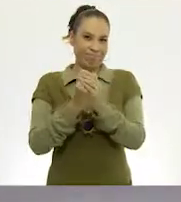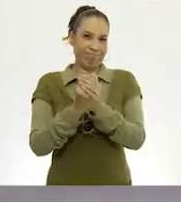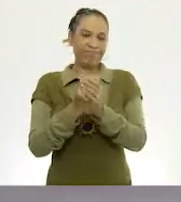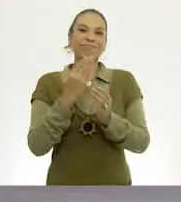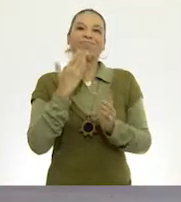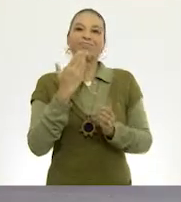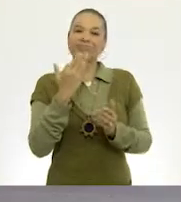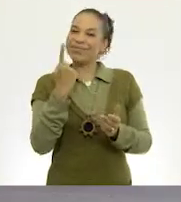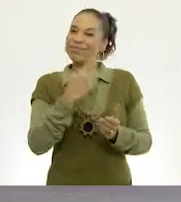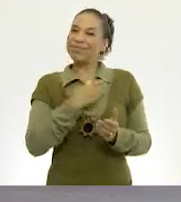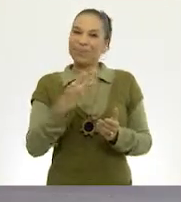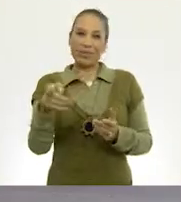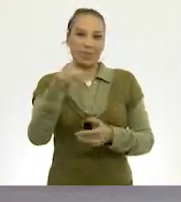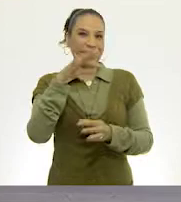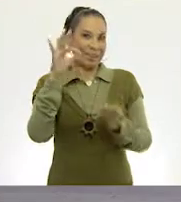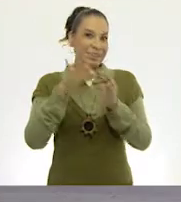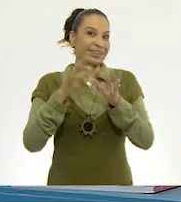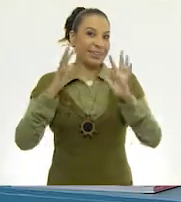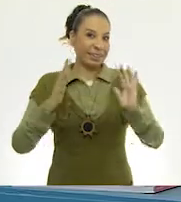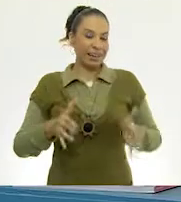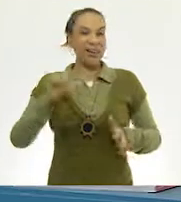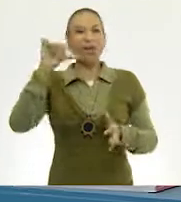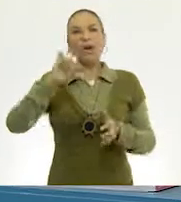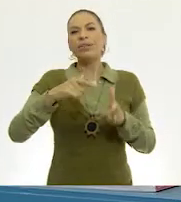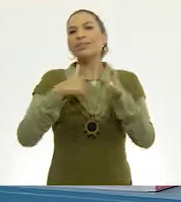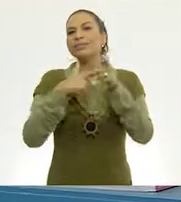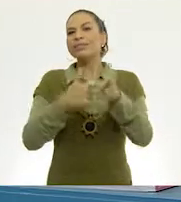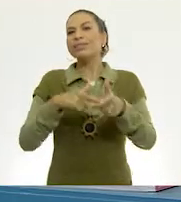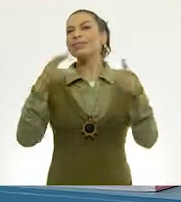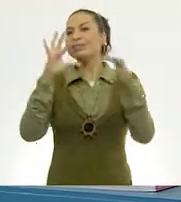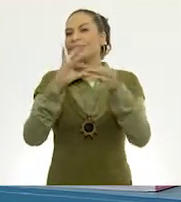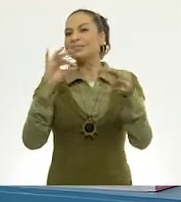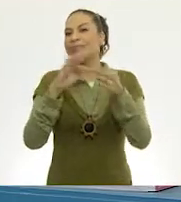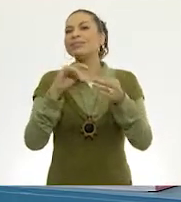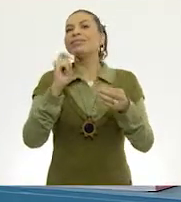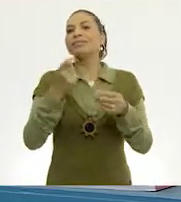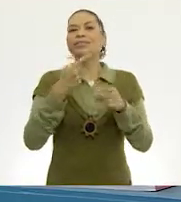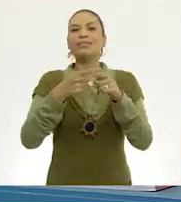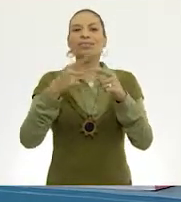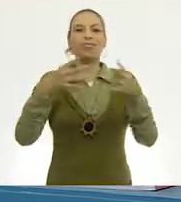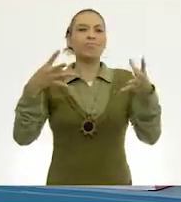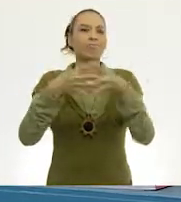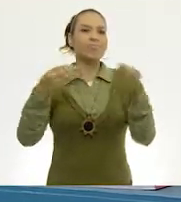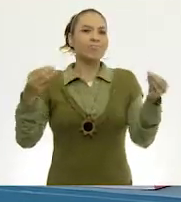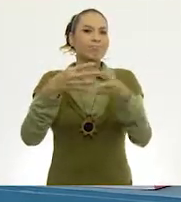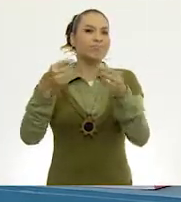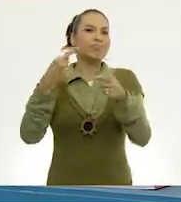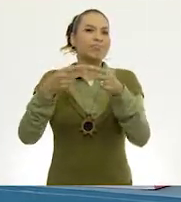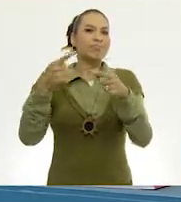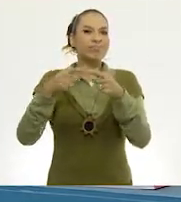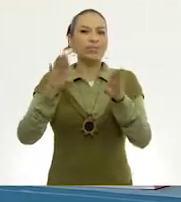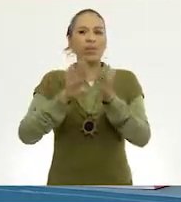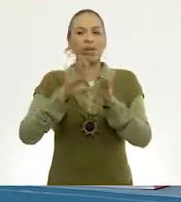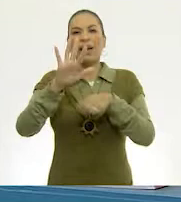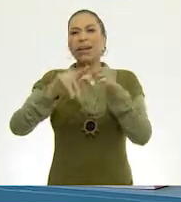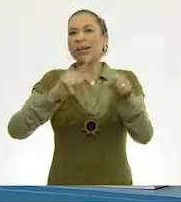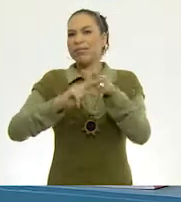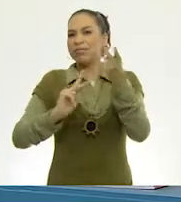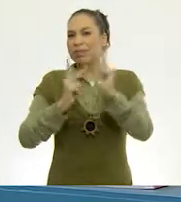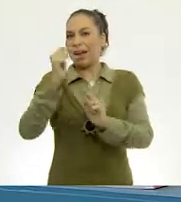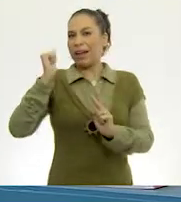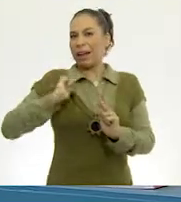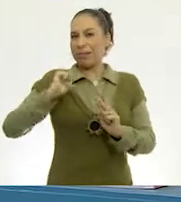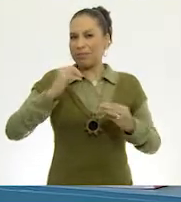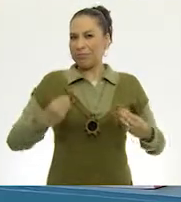bien María, qué bueno que ya están listos porque hoy vamos a continuar hablando acerca de las extinciones de algunos seres que vivieron en el